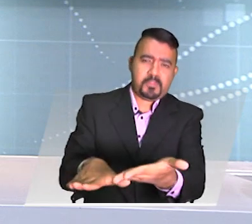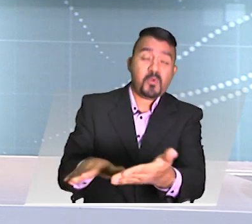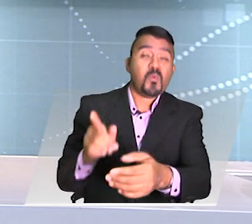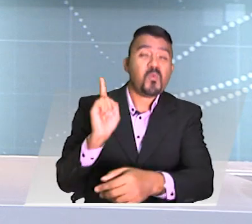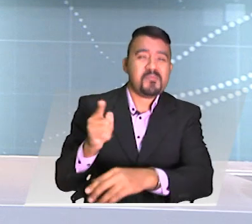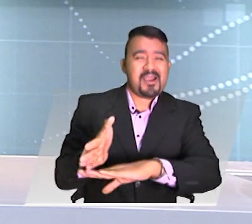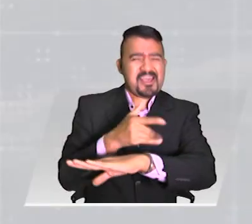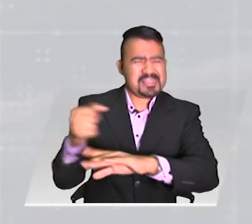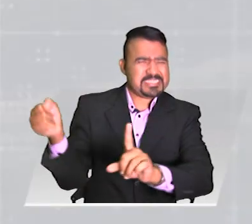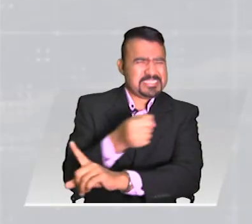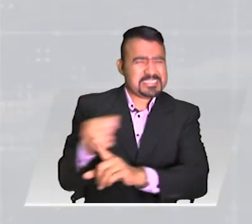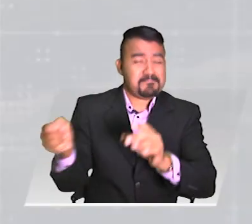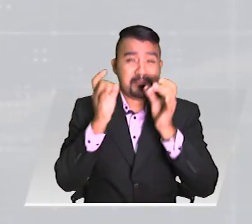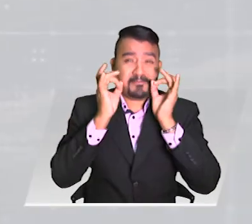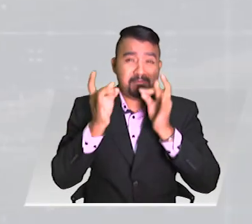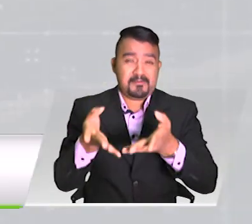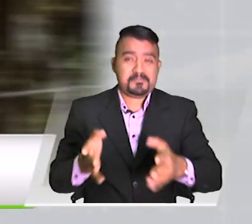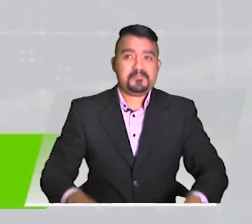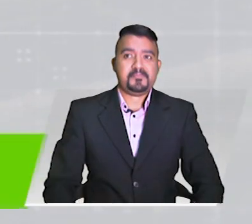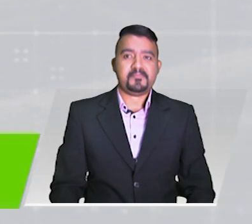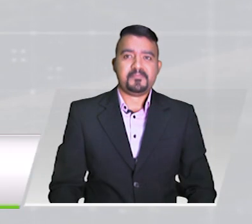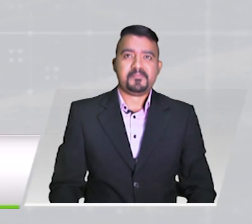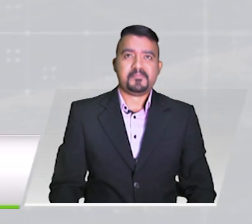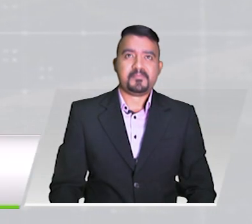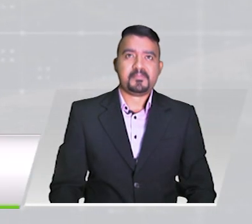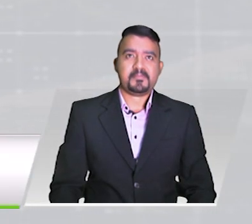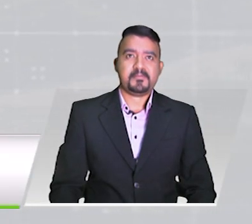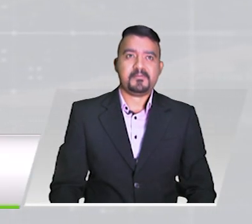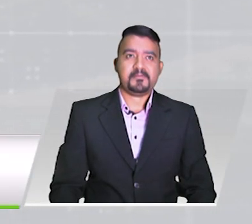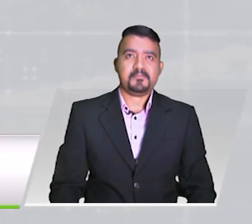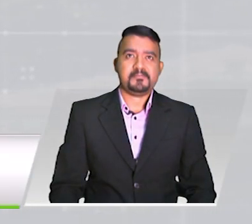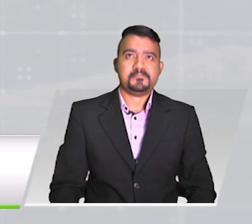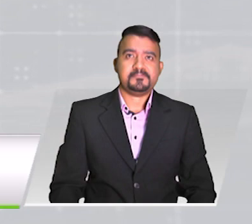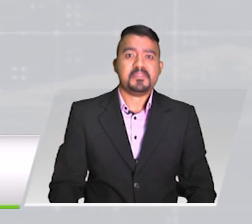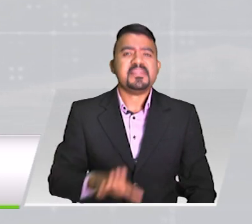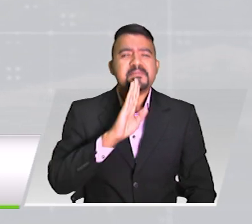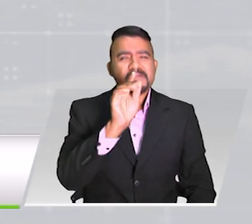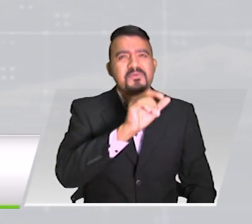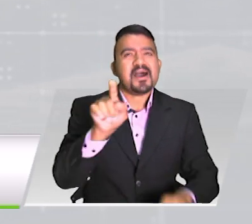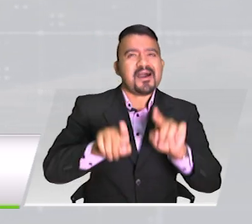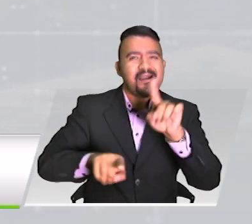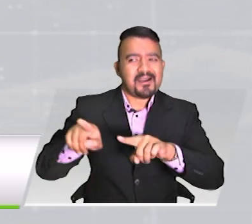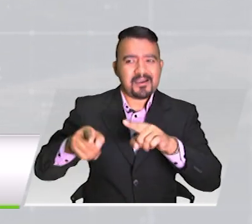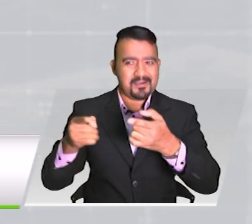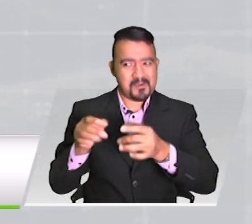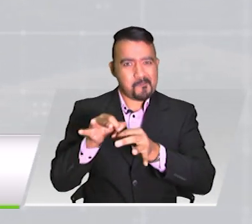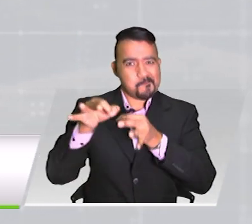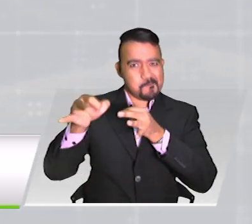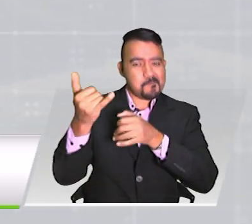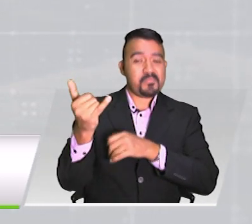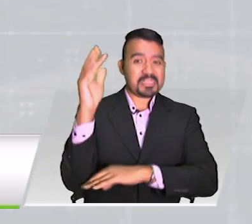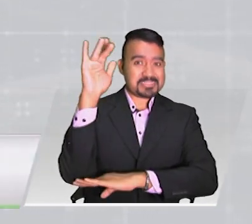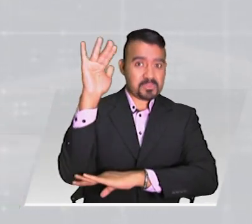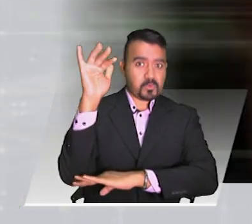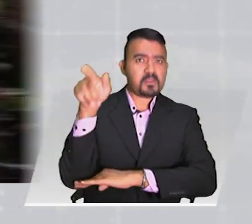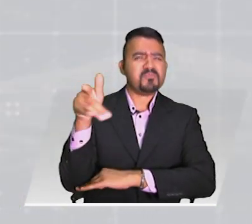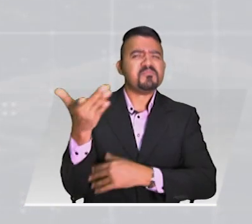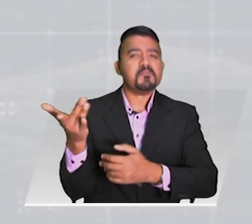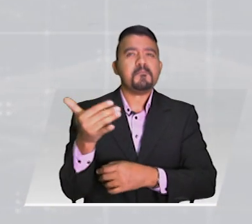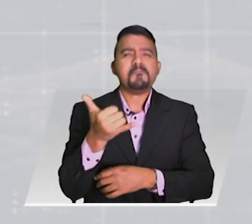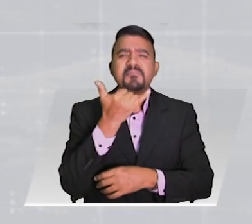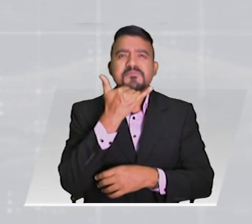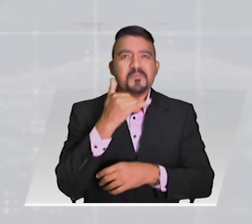antioqueño indignación género en los habitantes del municipio del santuario la muerte de una perrita